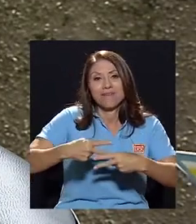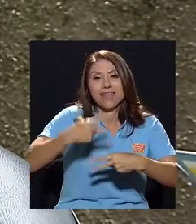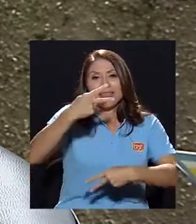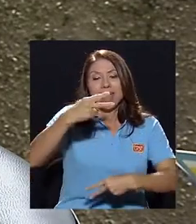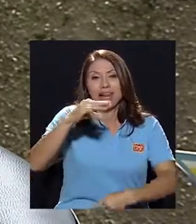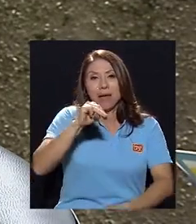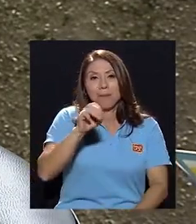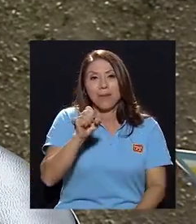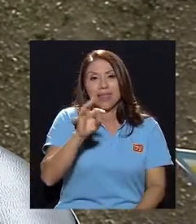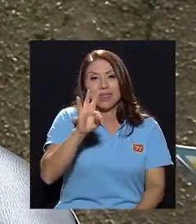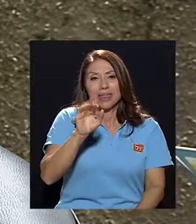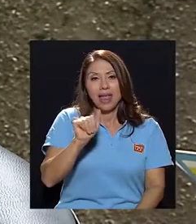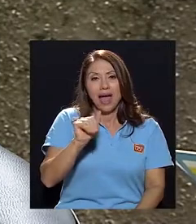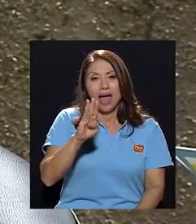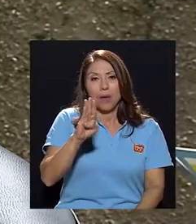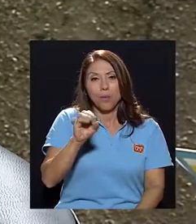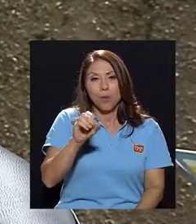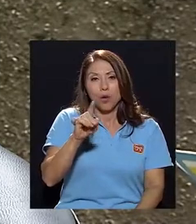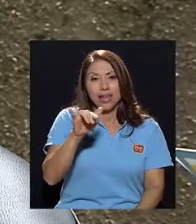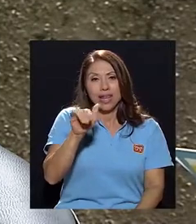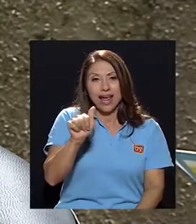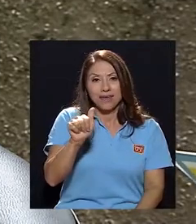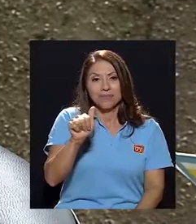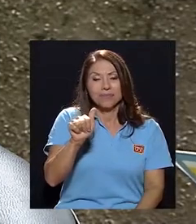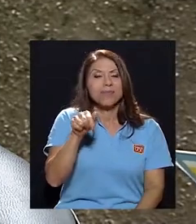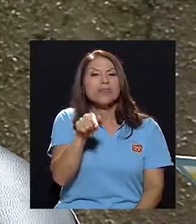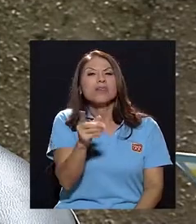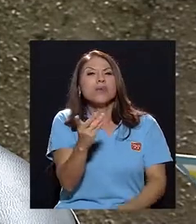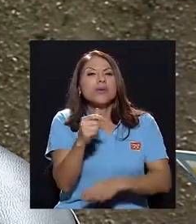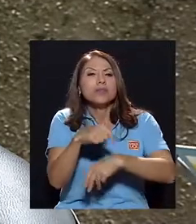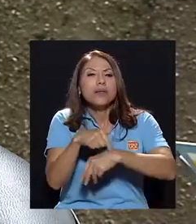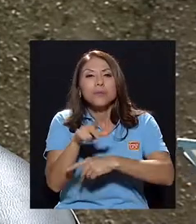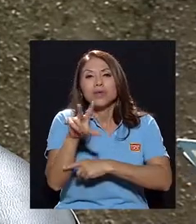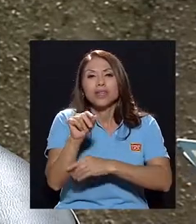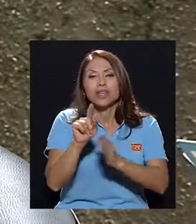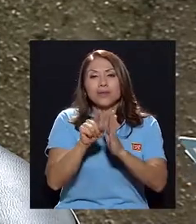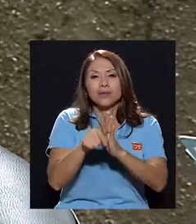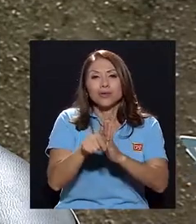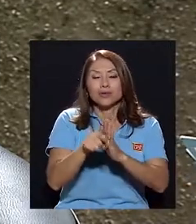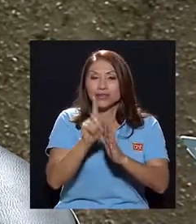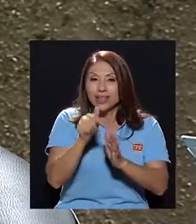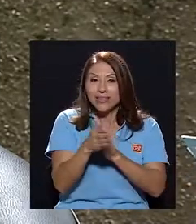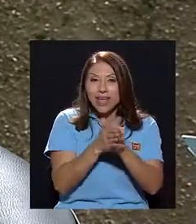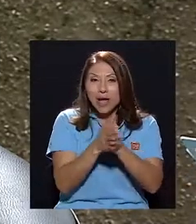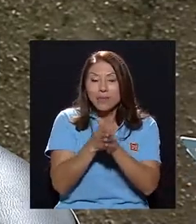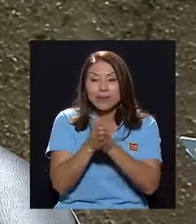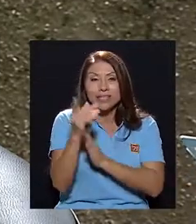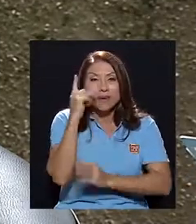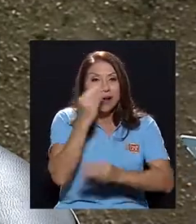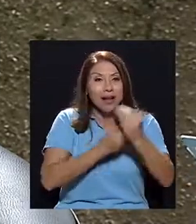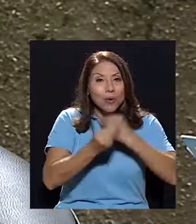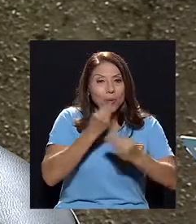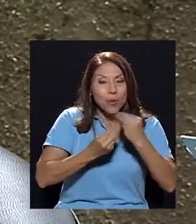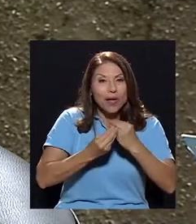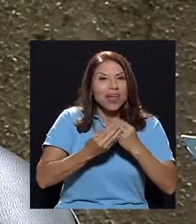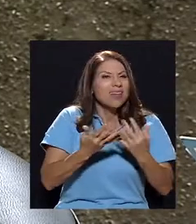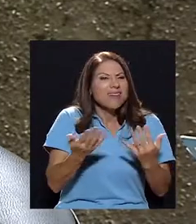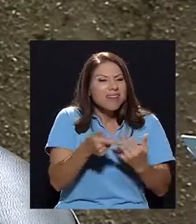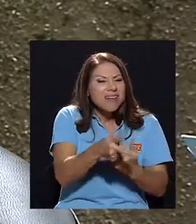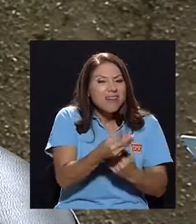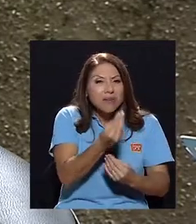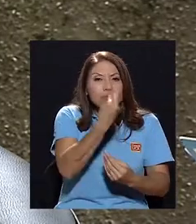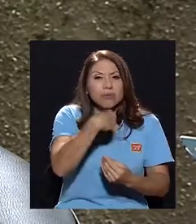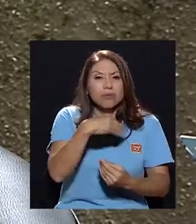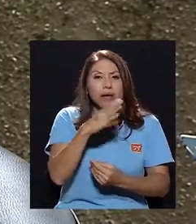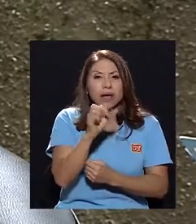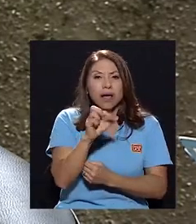30 minutos. Entonces, hay que aprovechar esos 30 minutos para alimentarse. Entonces, alimentarse como consumir carbohidrato